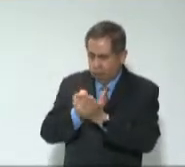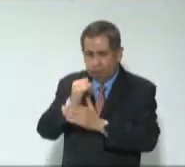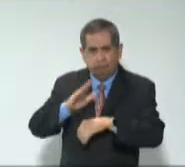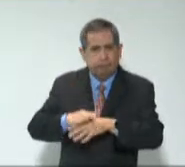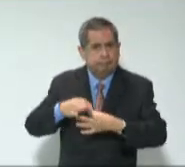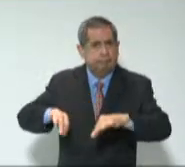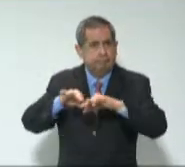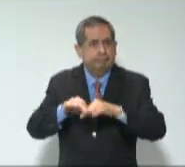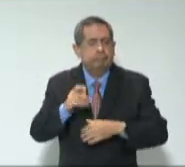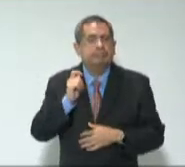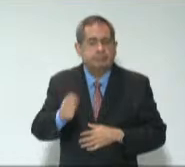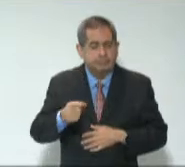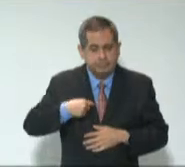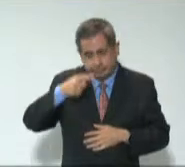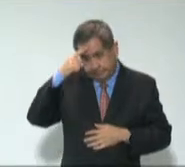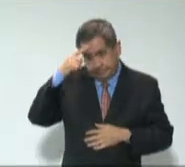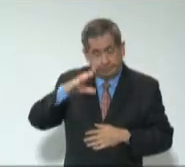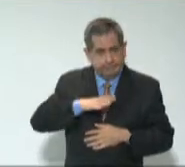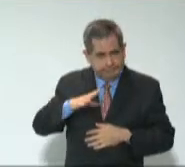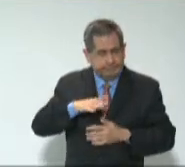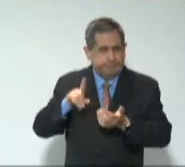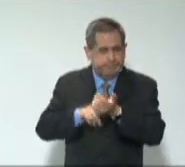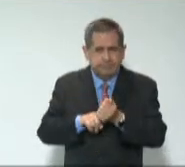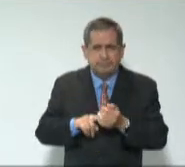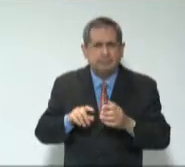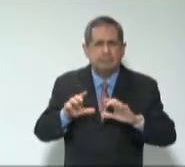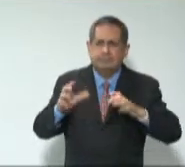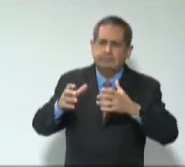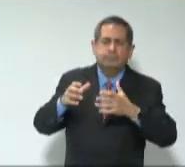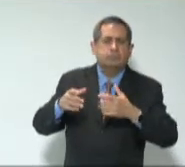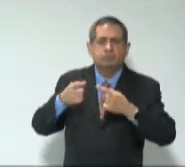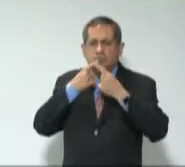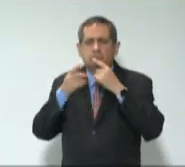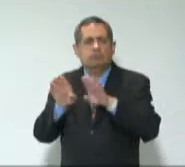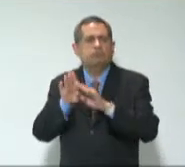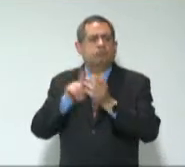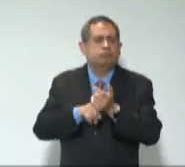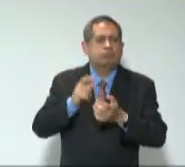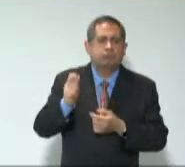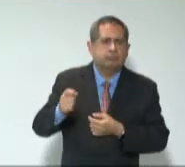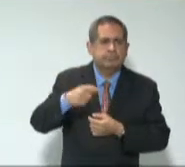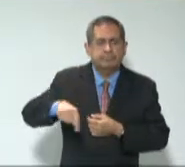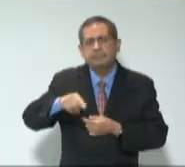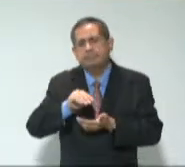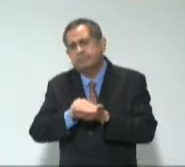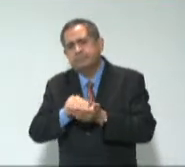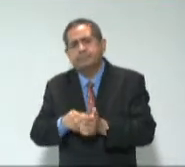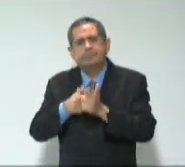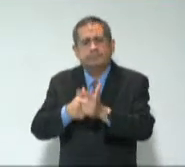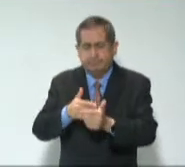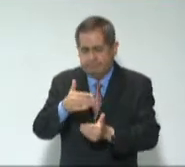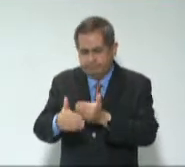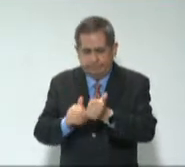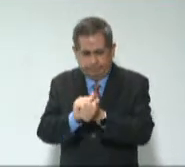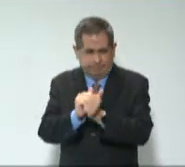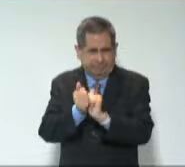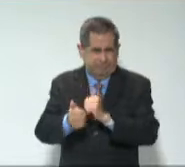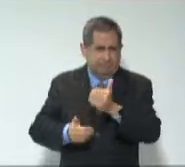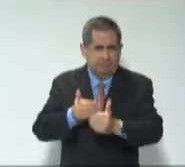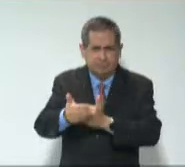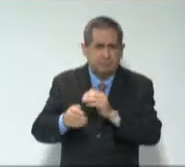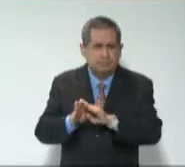tenemos los cimientos tenemos cimientos sólidas pero creo que tenemos que seguir construyendo